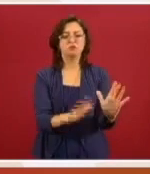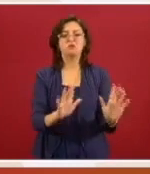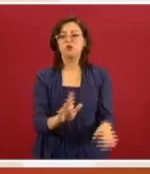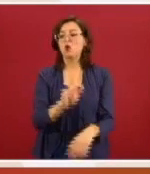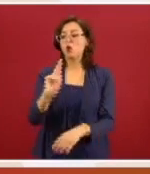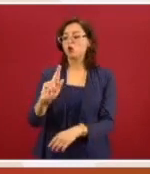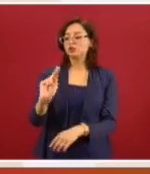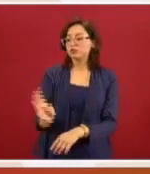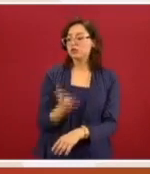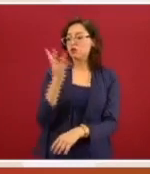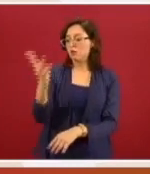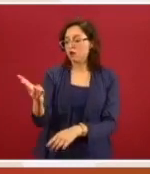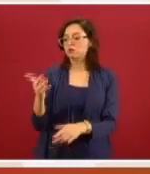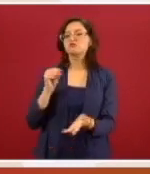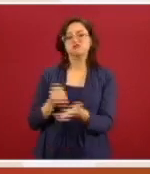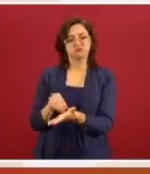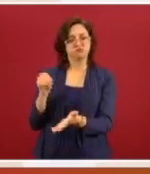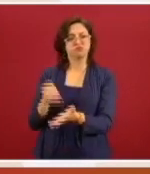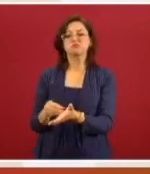en 84 más.